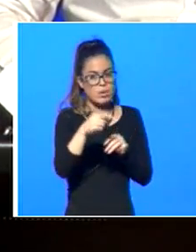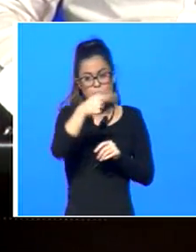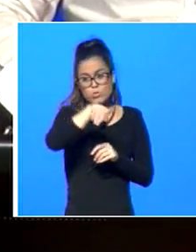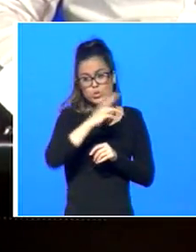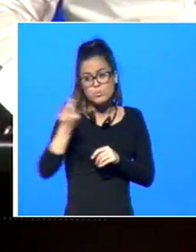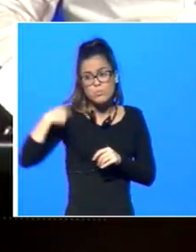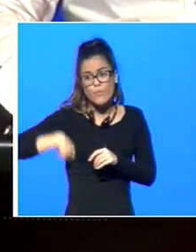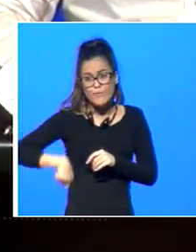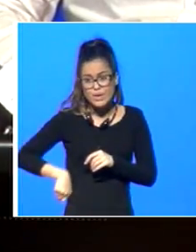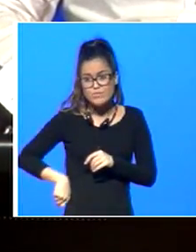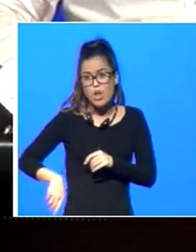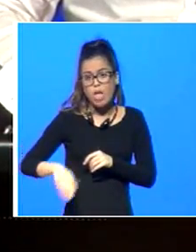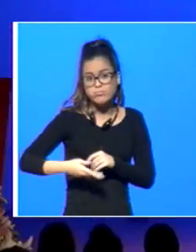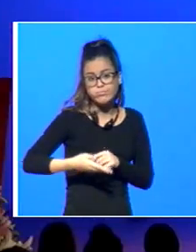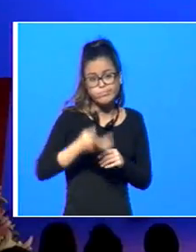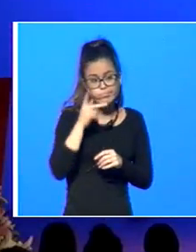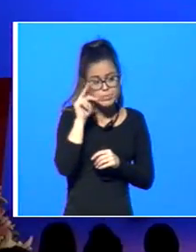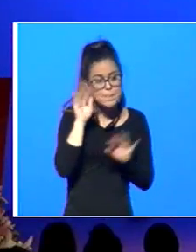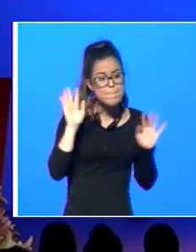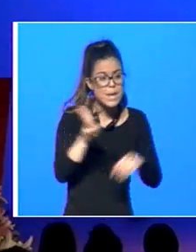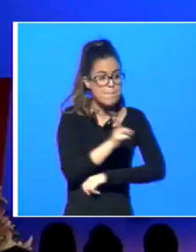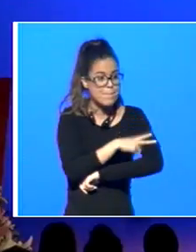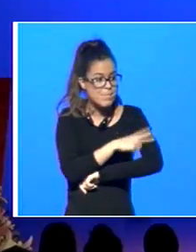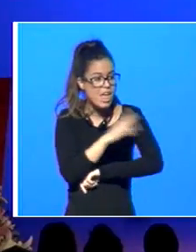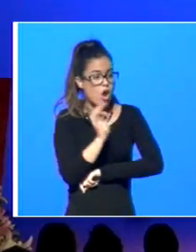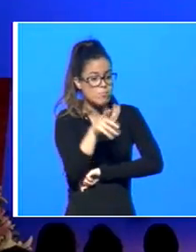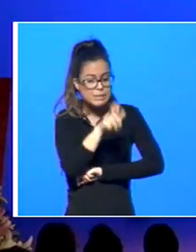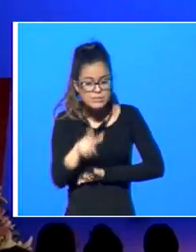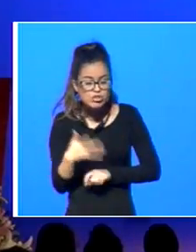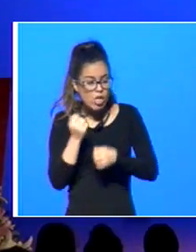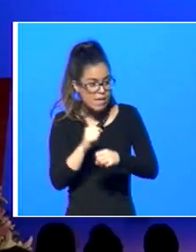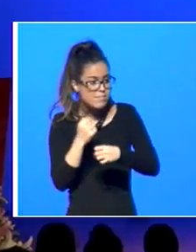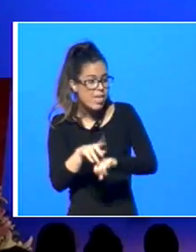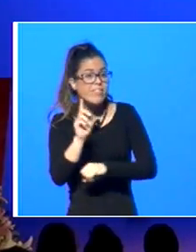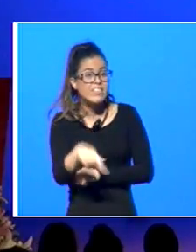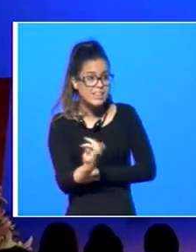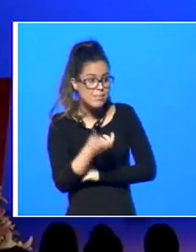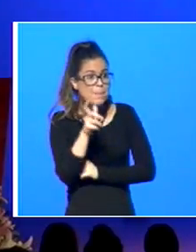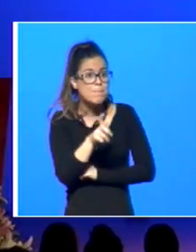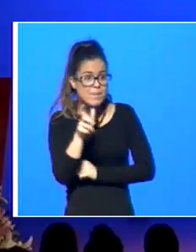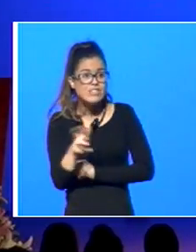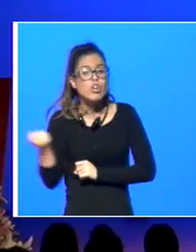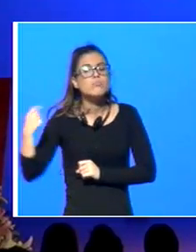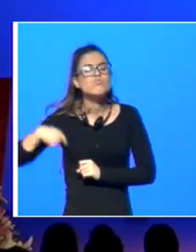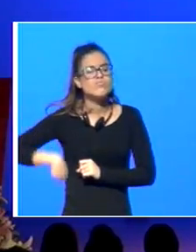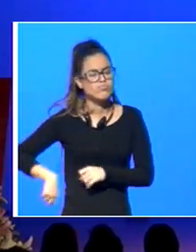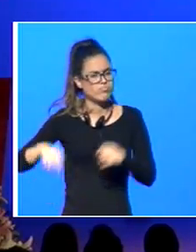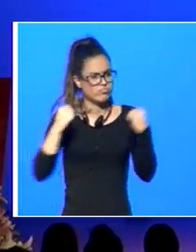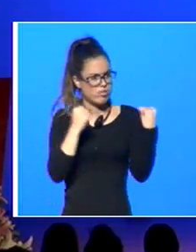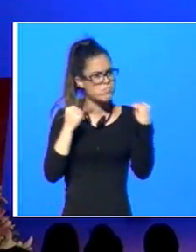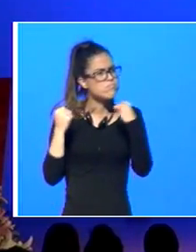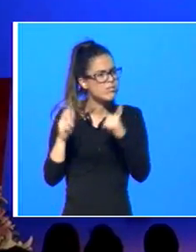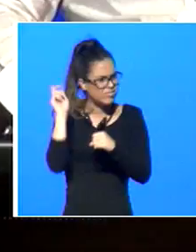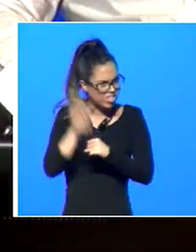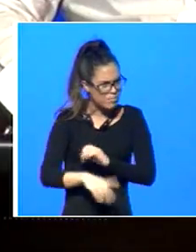profesionales, pero el bedel, el que hace la limpieza, también son grandes profesionales. No tienen que recibir la misma